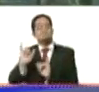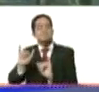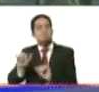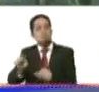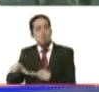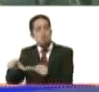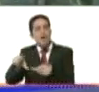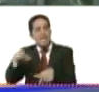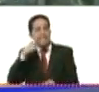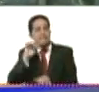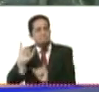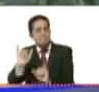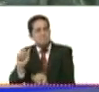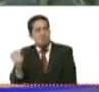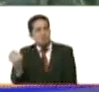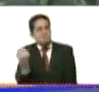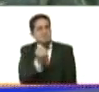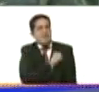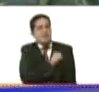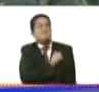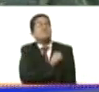sacrificando su carrera y su vida,